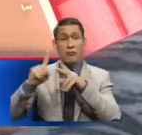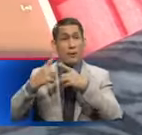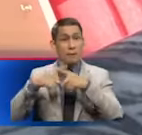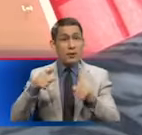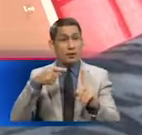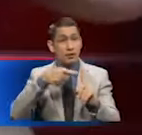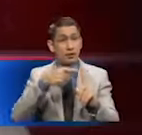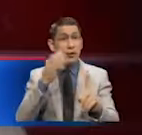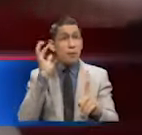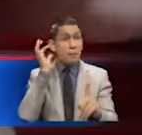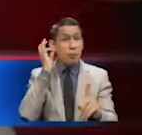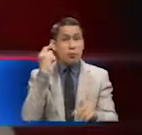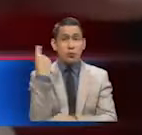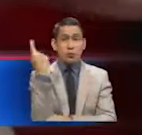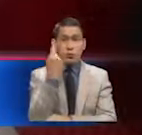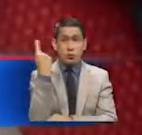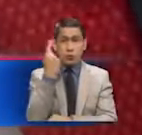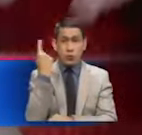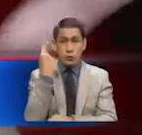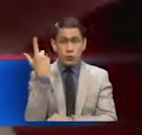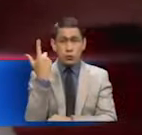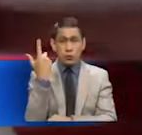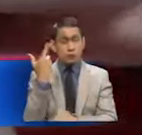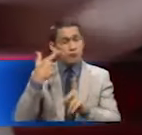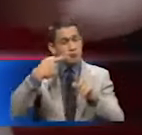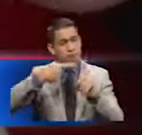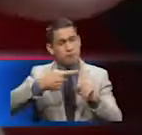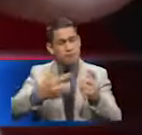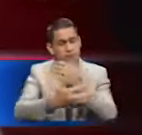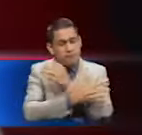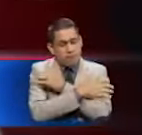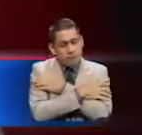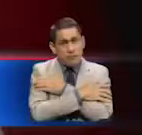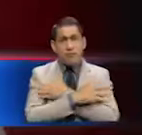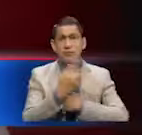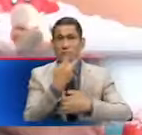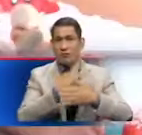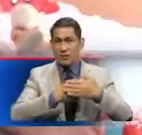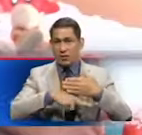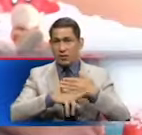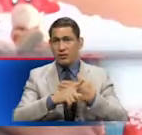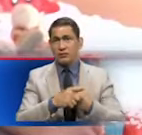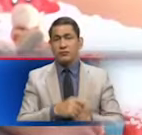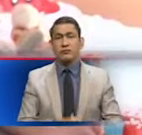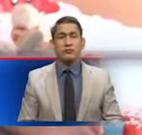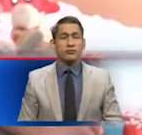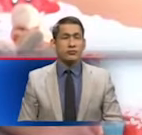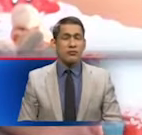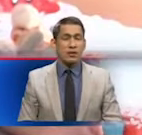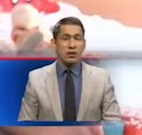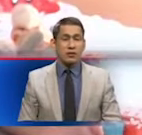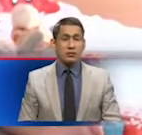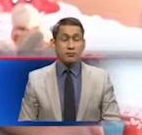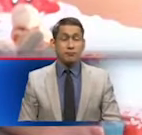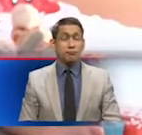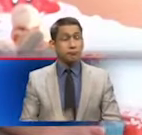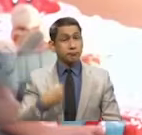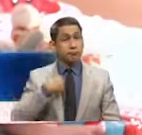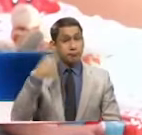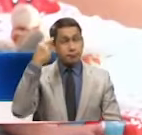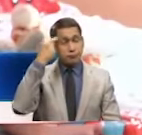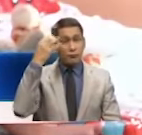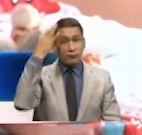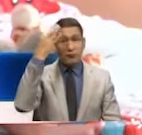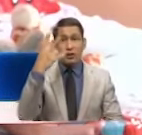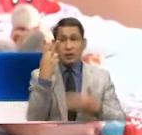es una lucha. Abraza cada momento con amor y sacrificio como si fuera el último. Por el bienestar de mi hijo y mientras Dios me